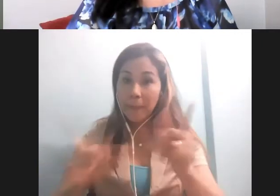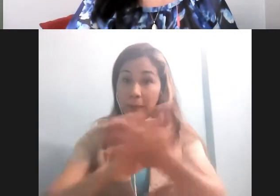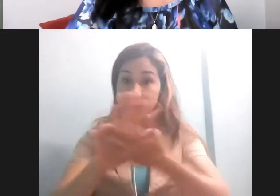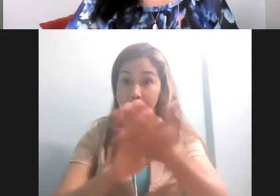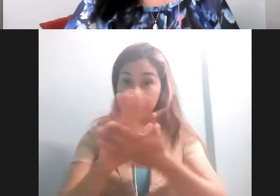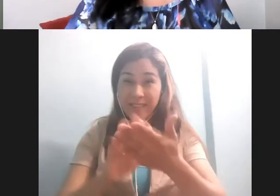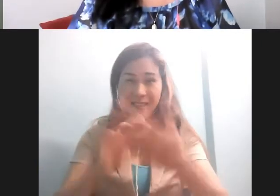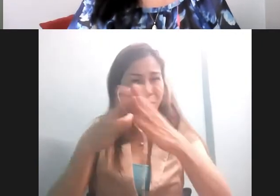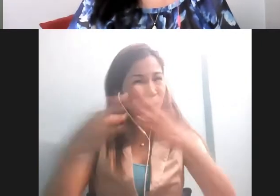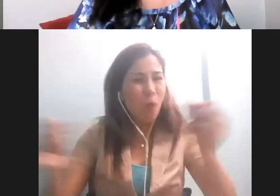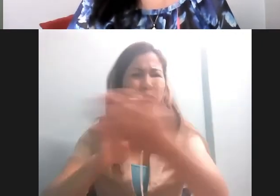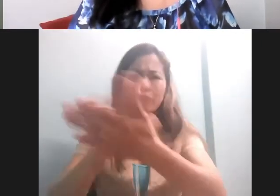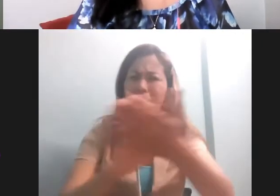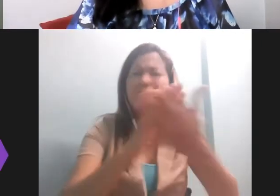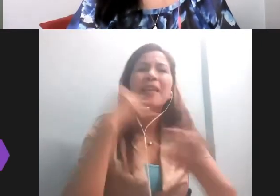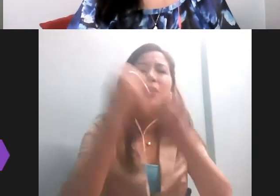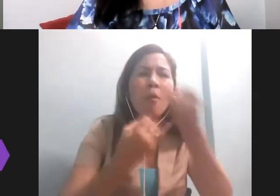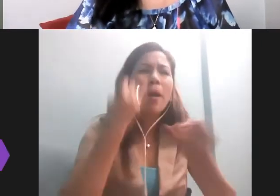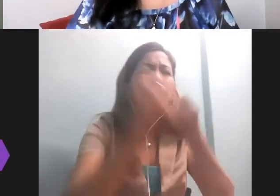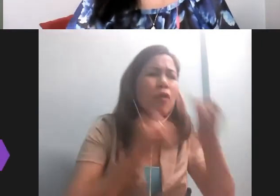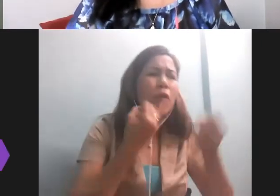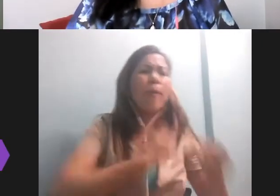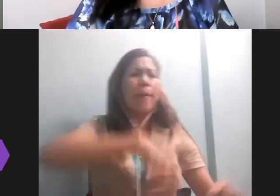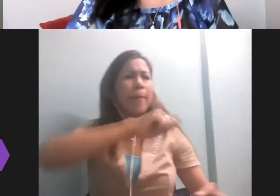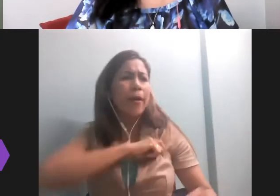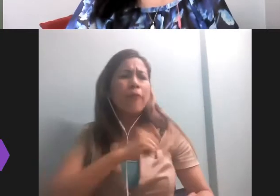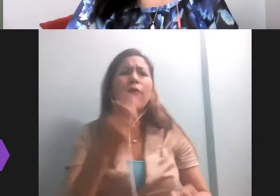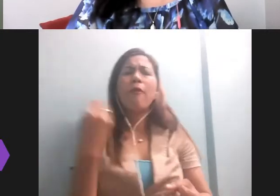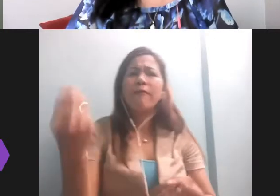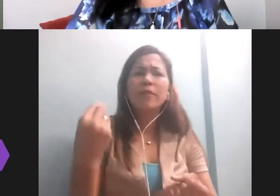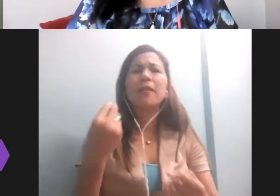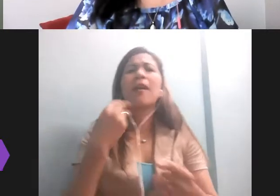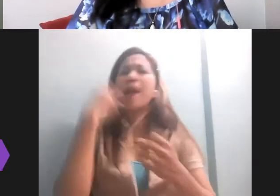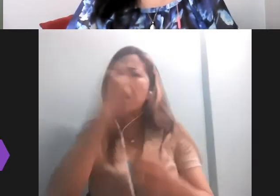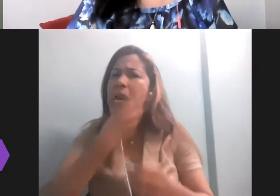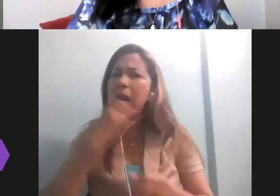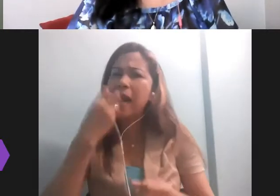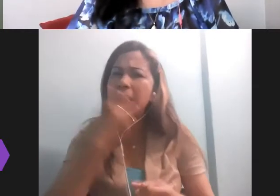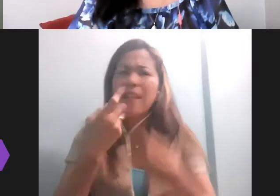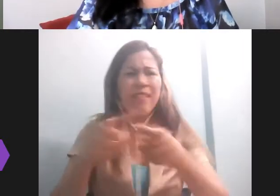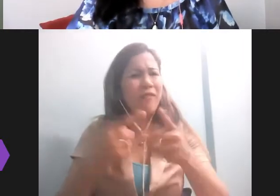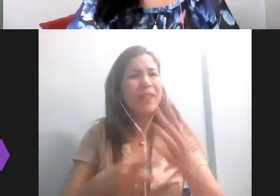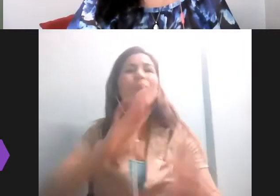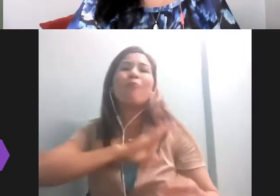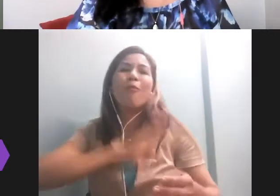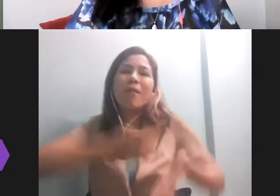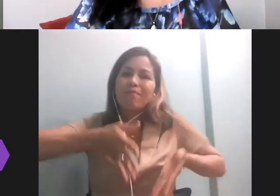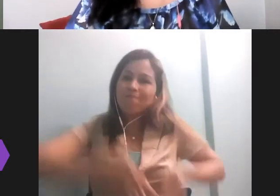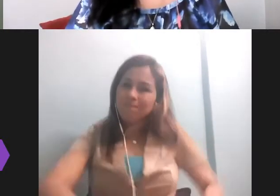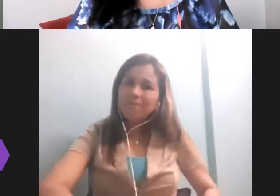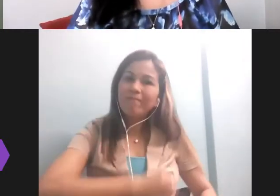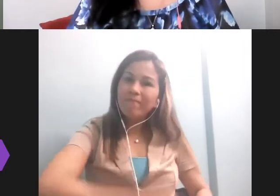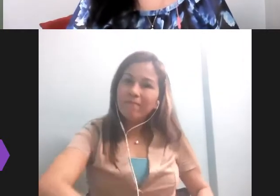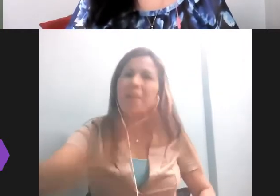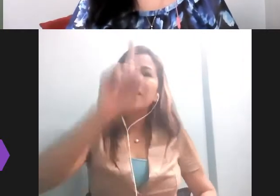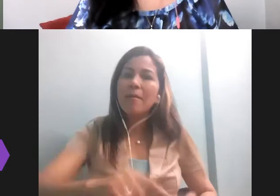lengua, como puede ser el español, como puede ser el francés, como puede ser el inglés, puede ser la lengua materna de alguien, no puede ser la segunda lengua de otra persona,